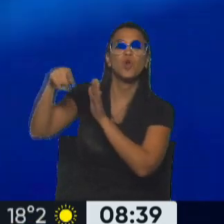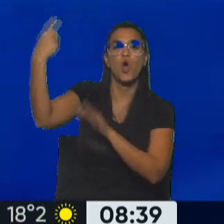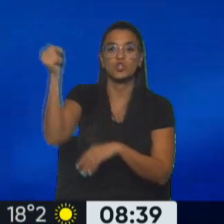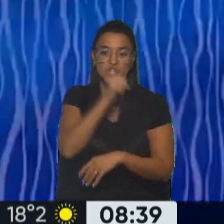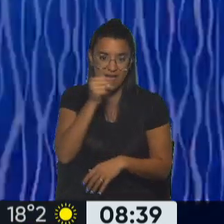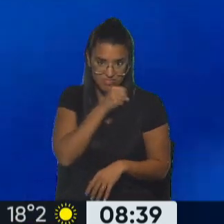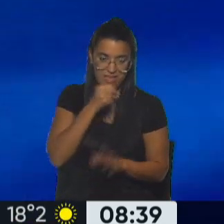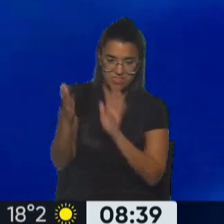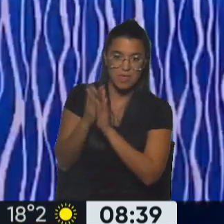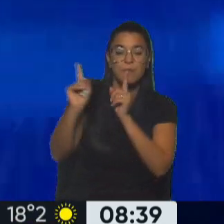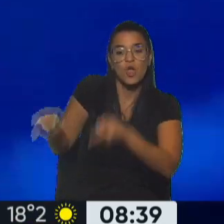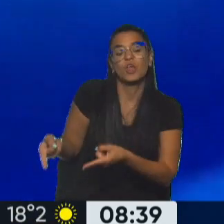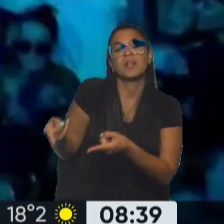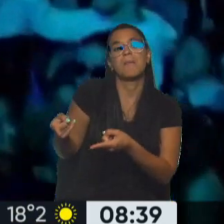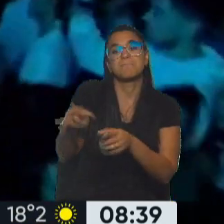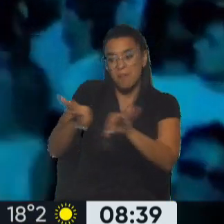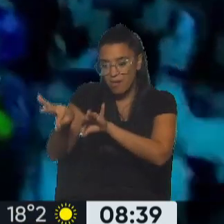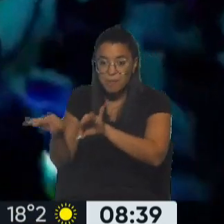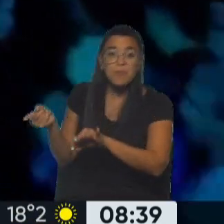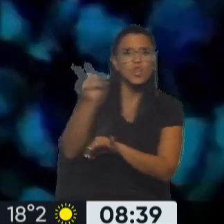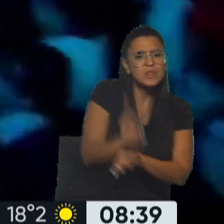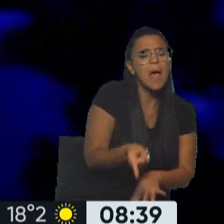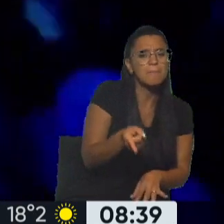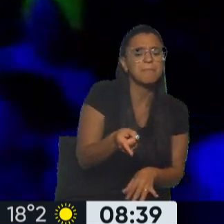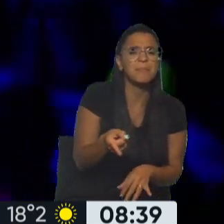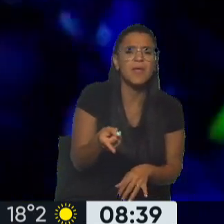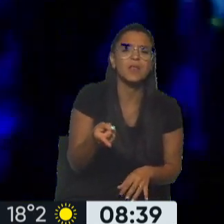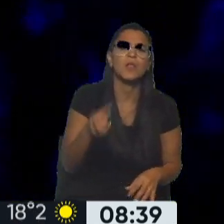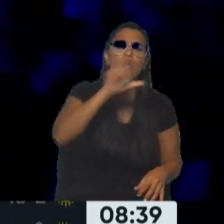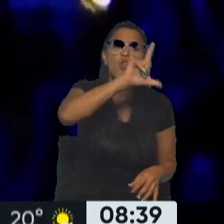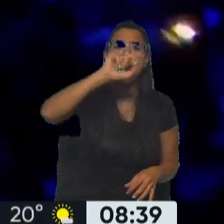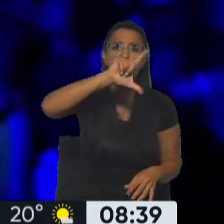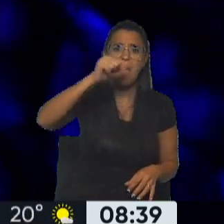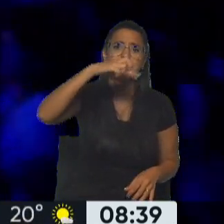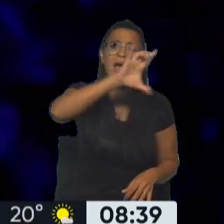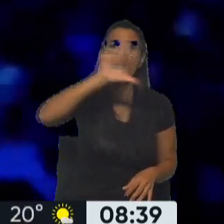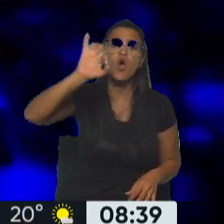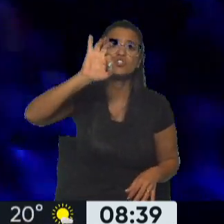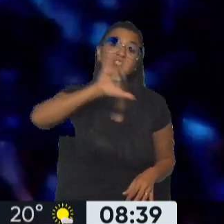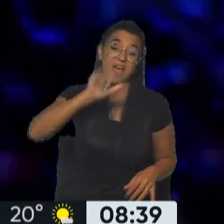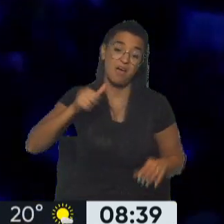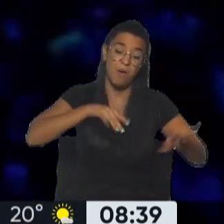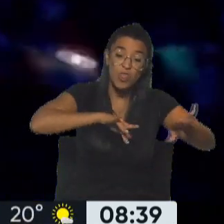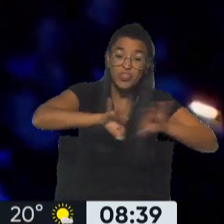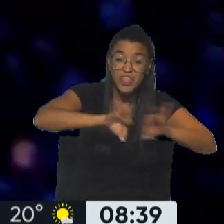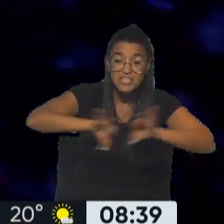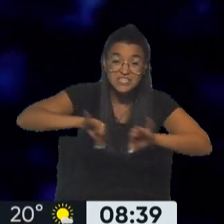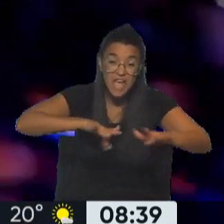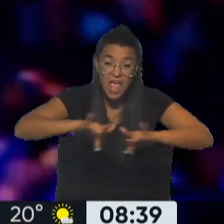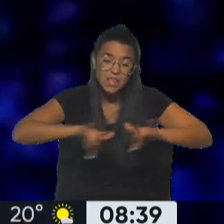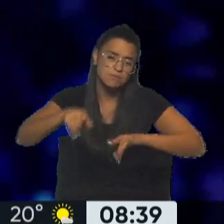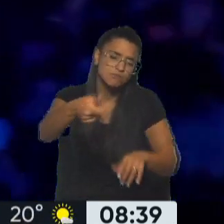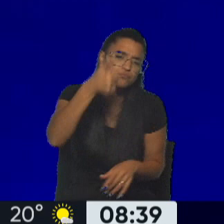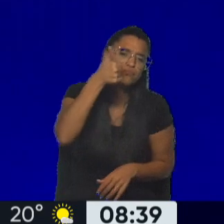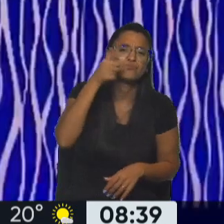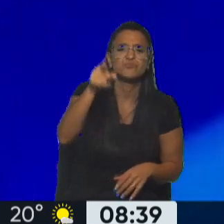además de jóvenes de música urbana, pero además hizo un lugar importante en el Lollapalooza, donde lo conocimos como DJ. Ahí la rompió toda,